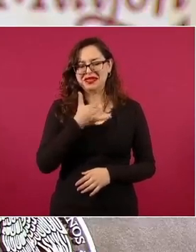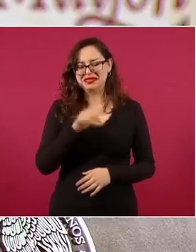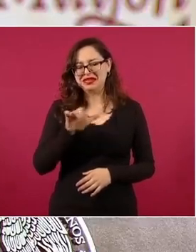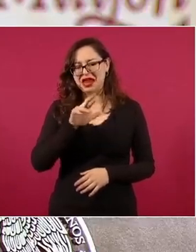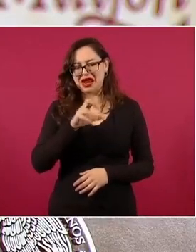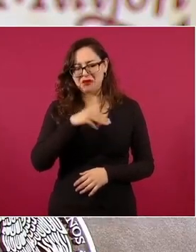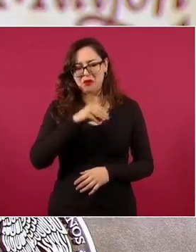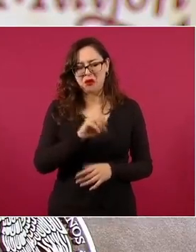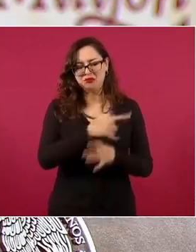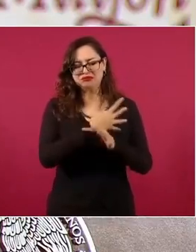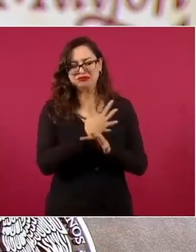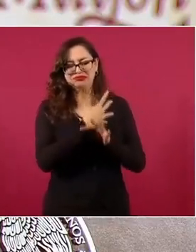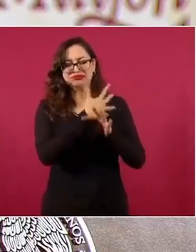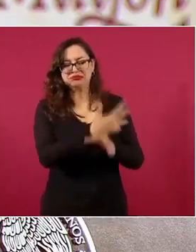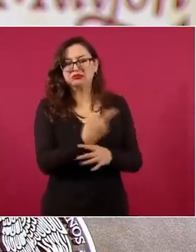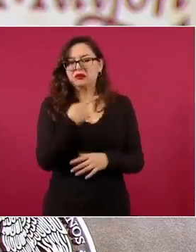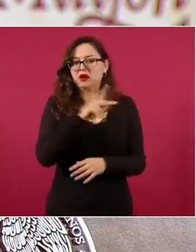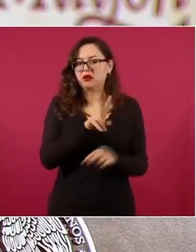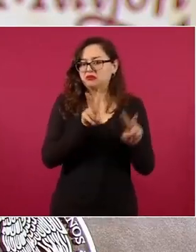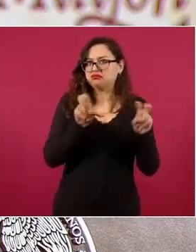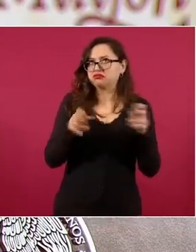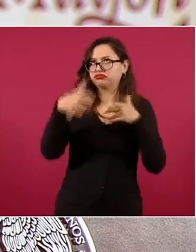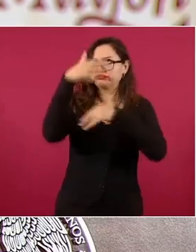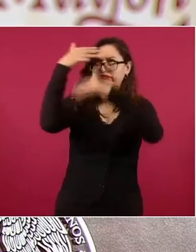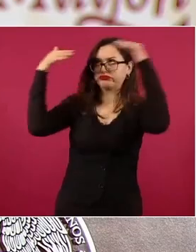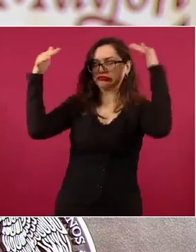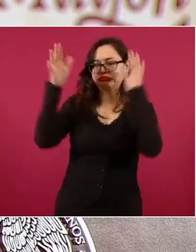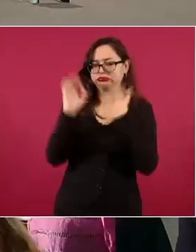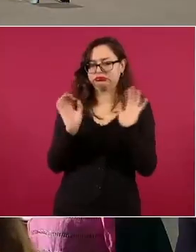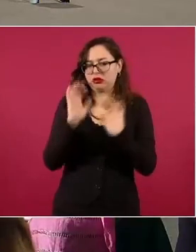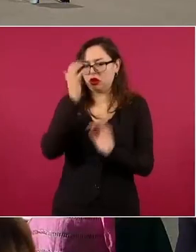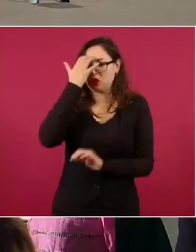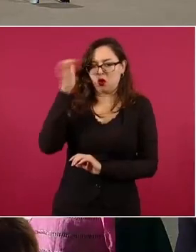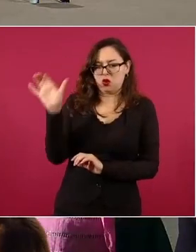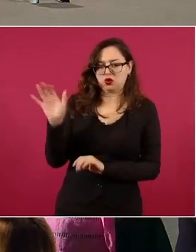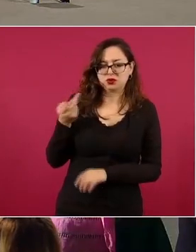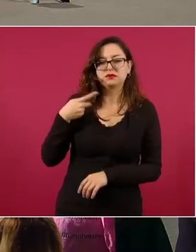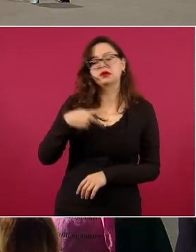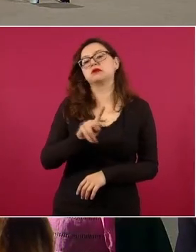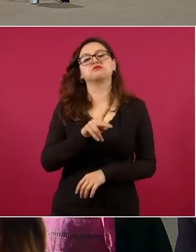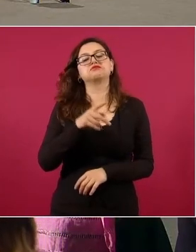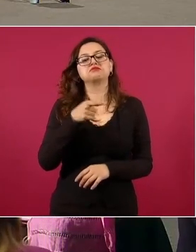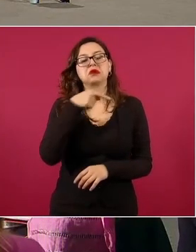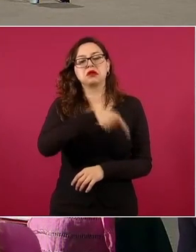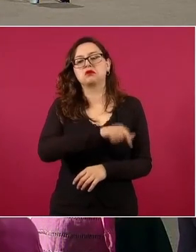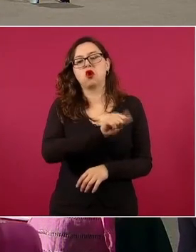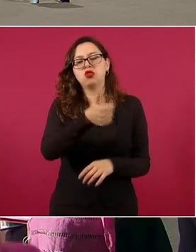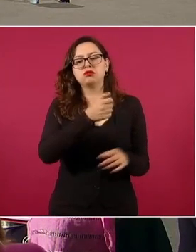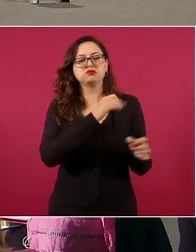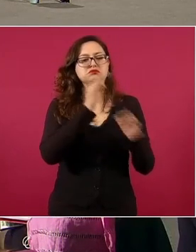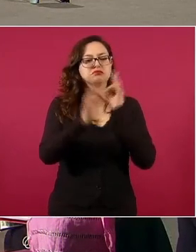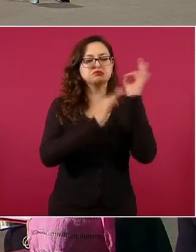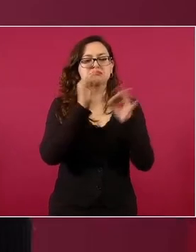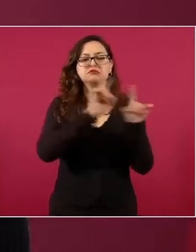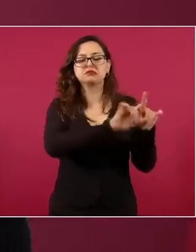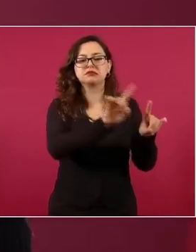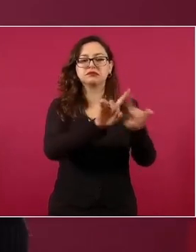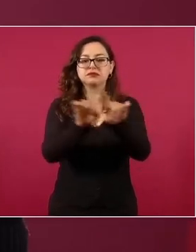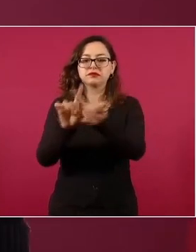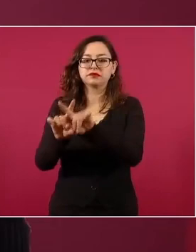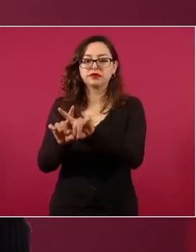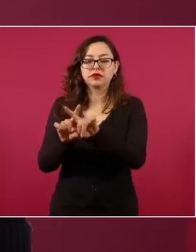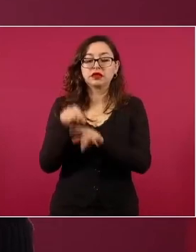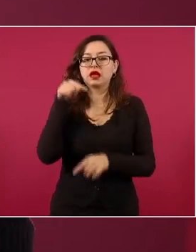y social. Además, dice que maneja medios. En ese programa nadie lo